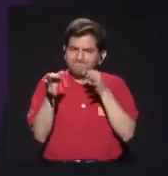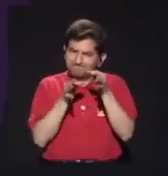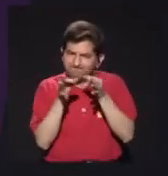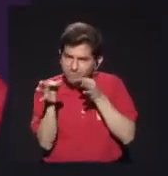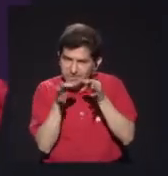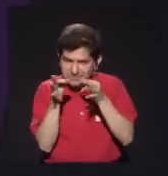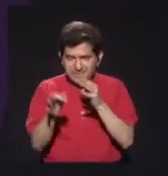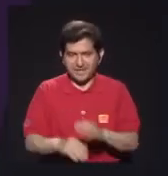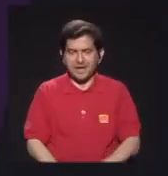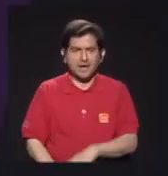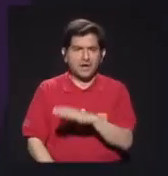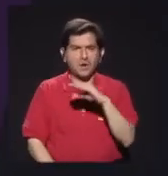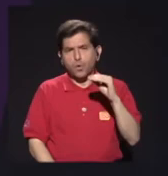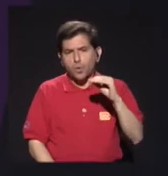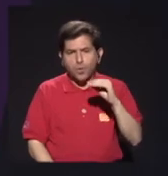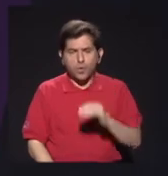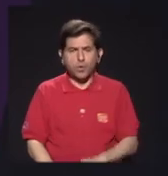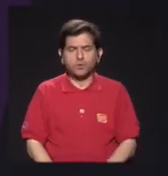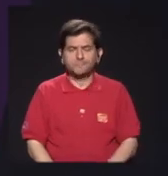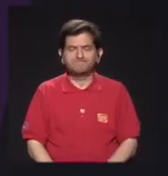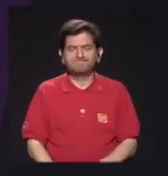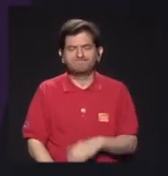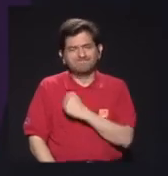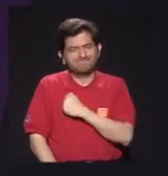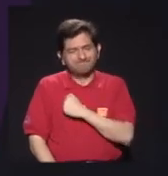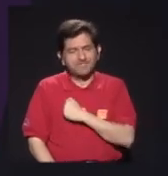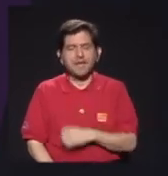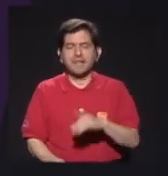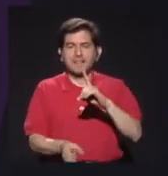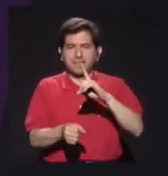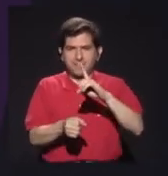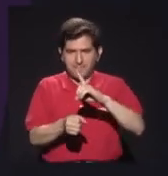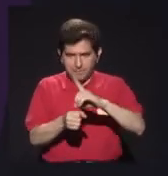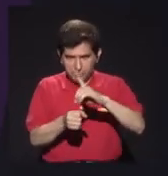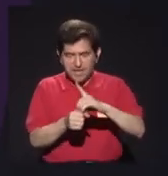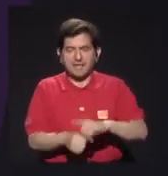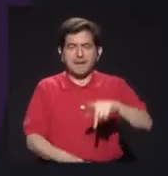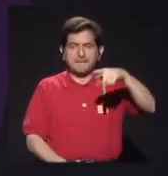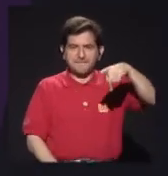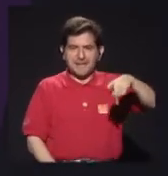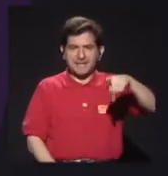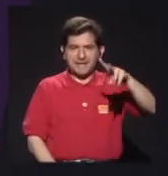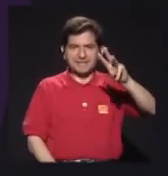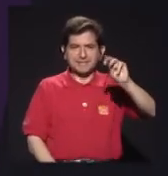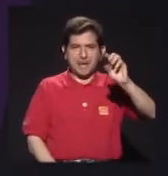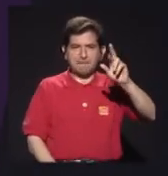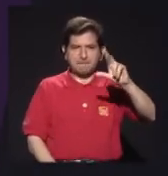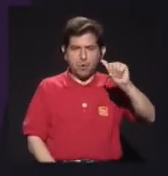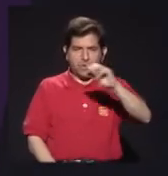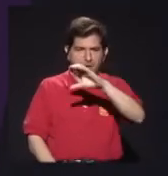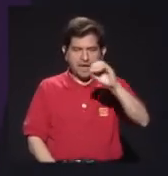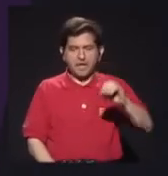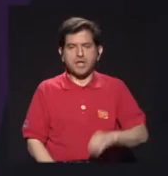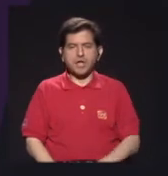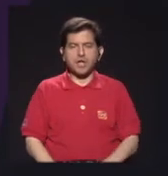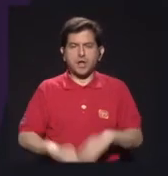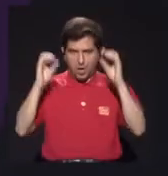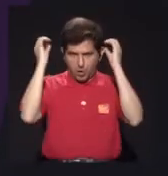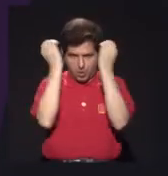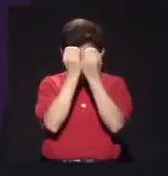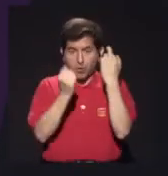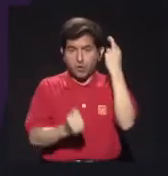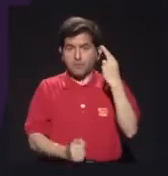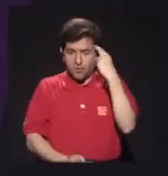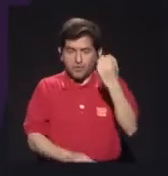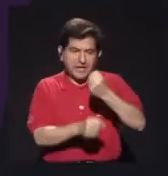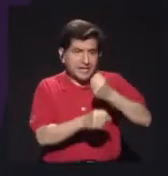huevos más bien de las excusas de la diputada patricia modera el diputado othón solís que por razones ajenas a su voluntad es más bien por